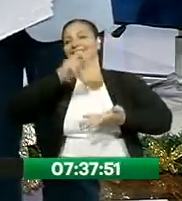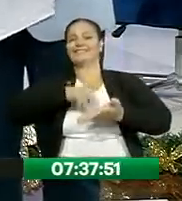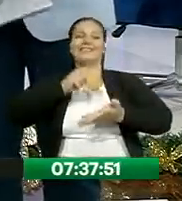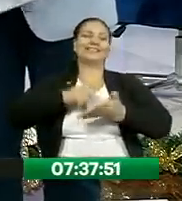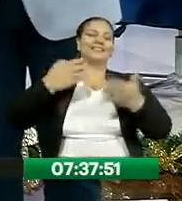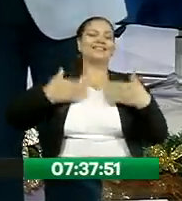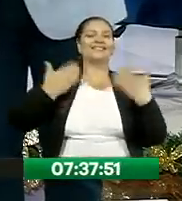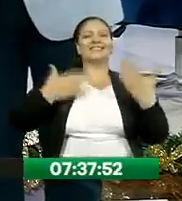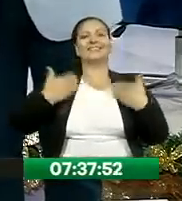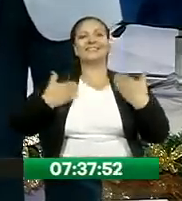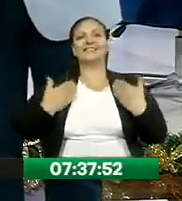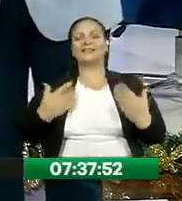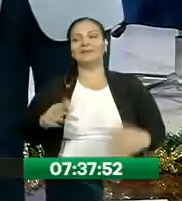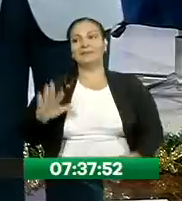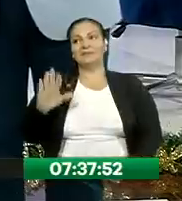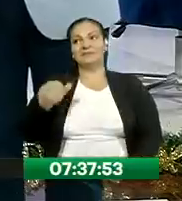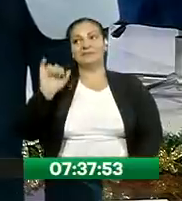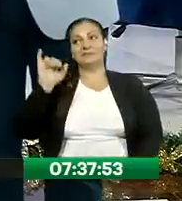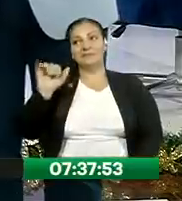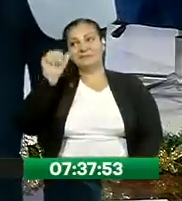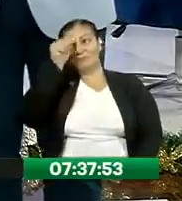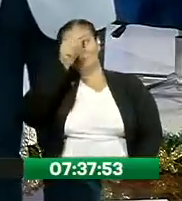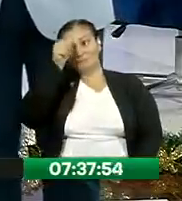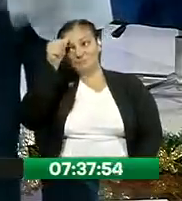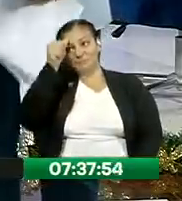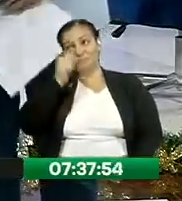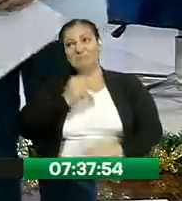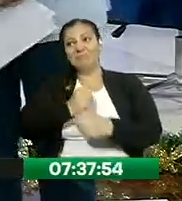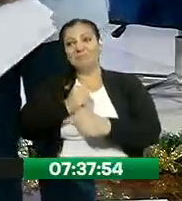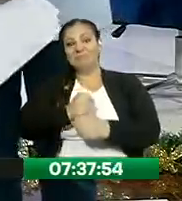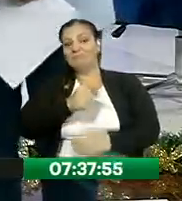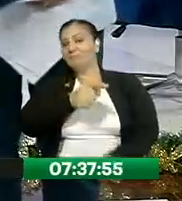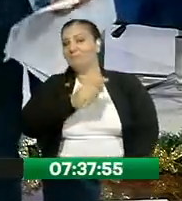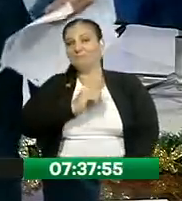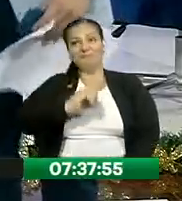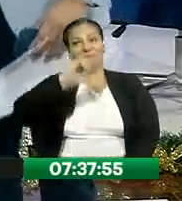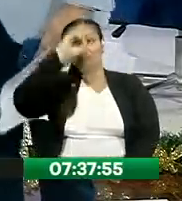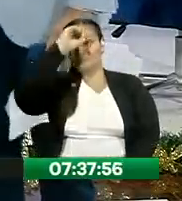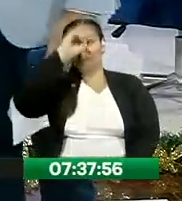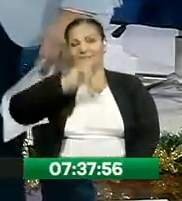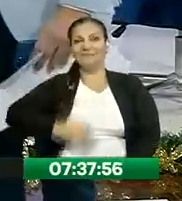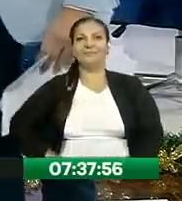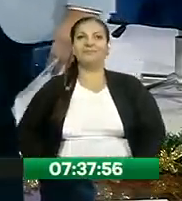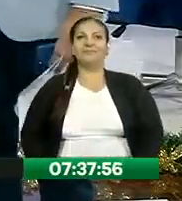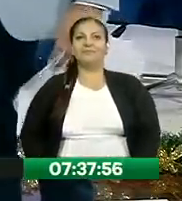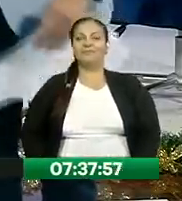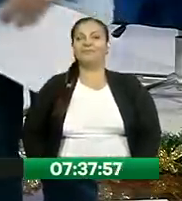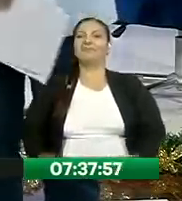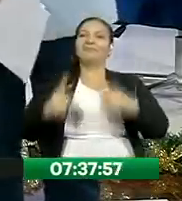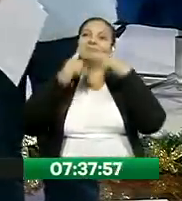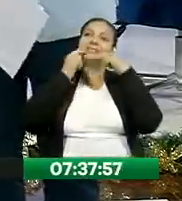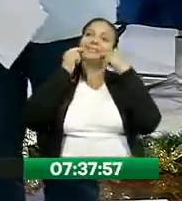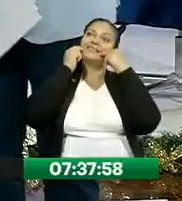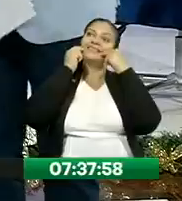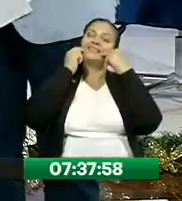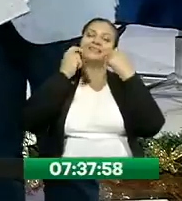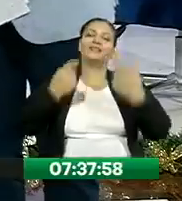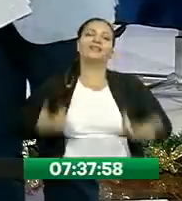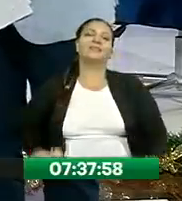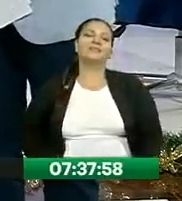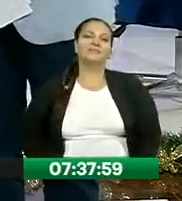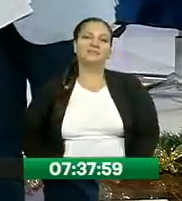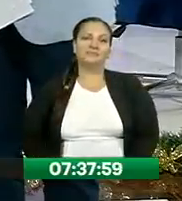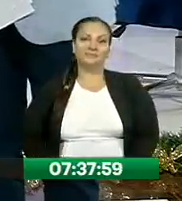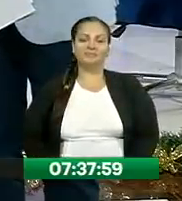guardia. Pobrecito, y mira que tenía una sonrisa que se mordía las orejas, ¿no? Ahí sonrisa, está, dicen, de chancho de hornado. Por eso es que hay ese dicho